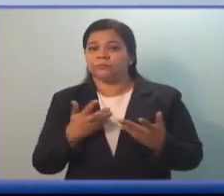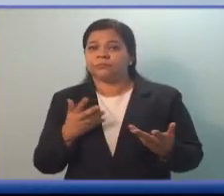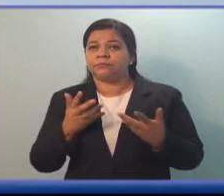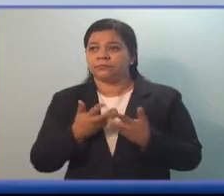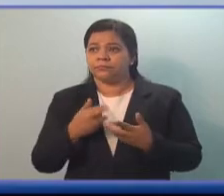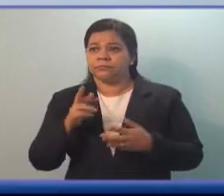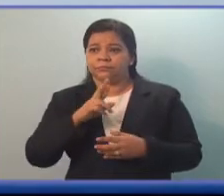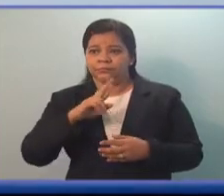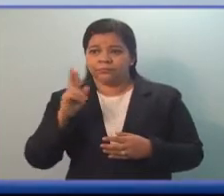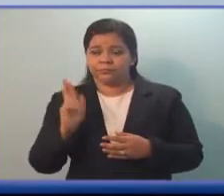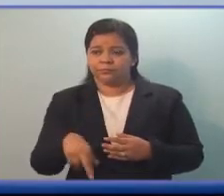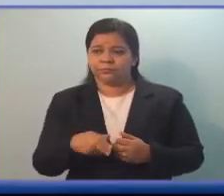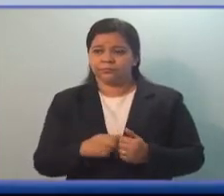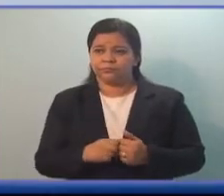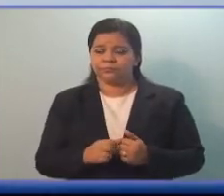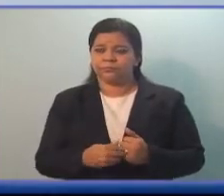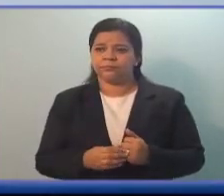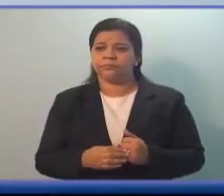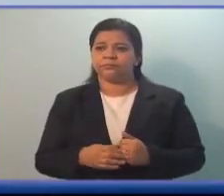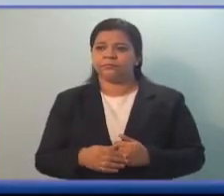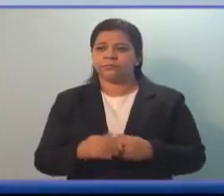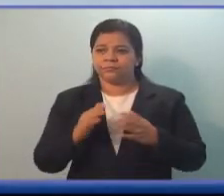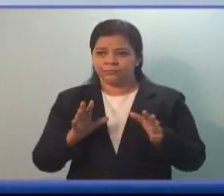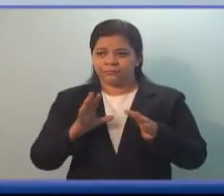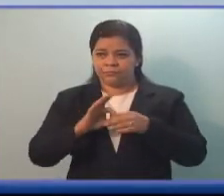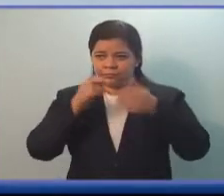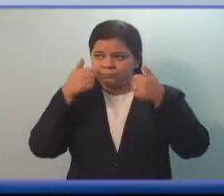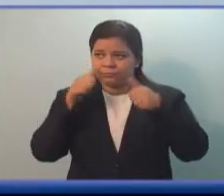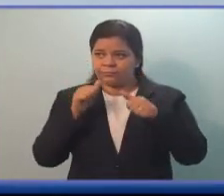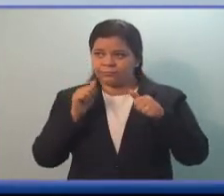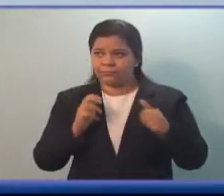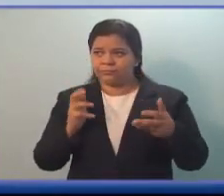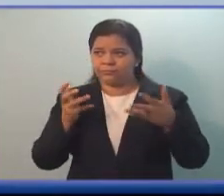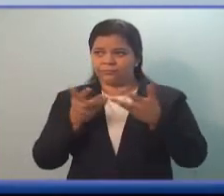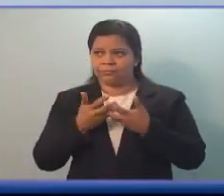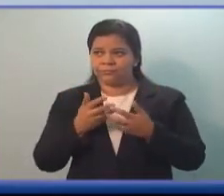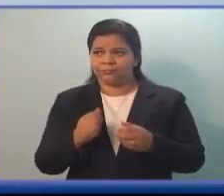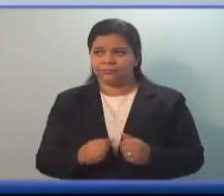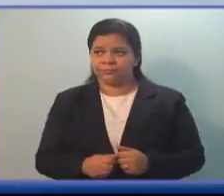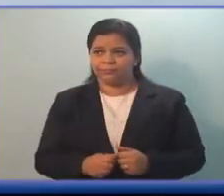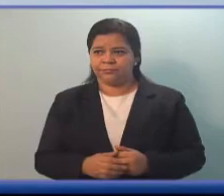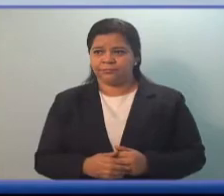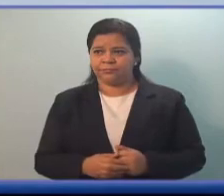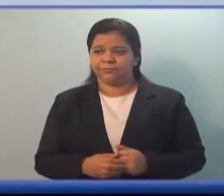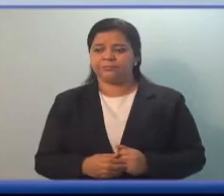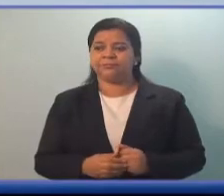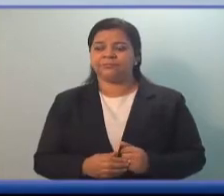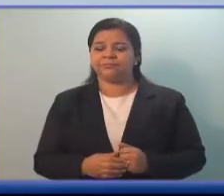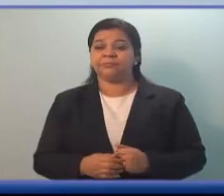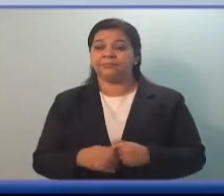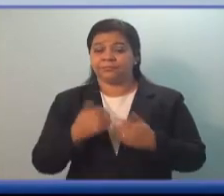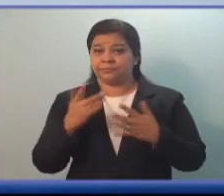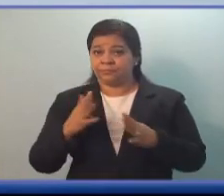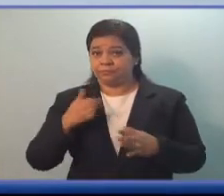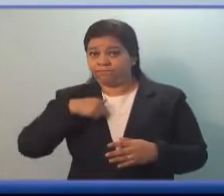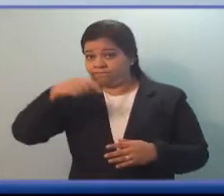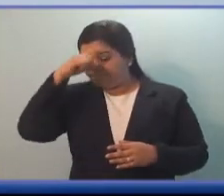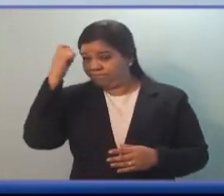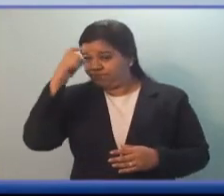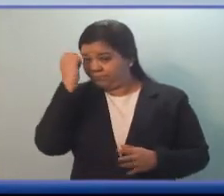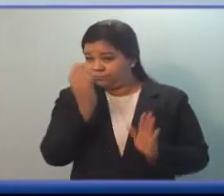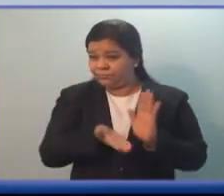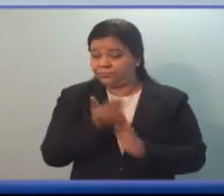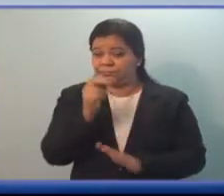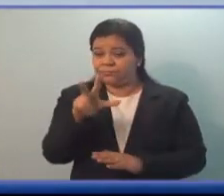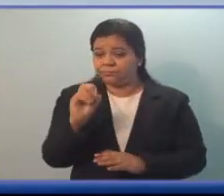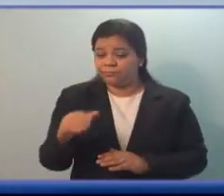graduado licenciado en Ciencias Jurídicas de la Universidad de El Salvador, soy abogado notario. He trabajado durante más de 30 años en